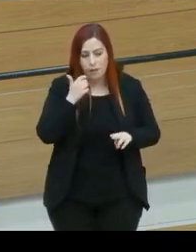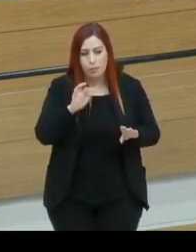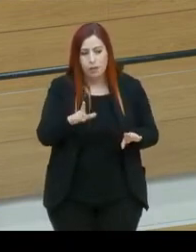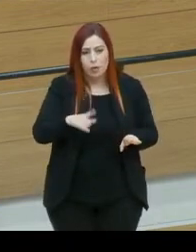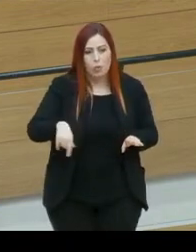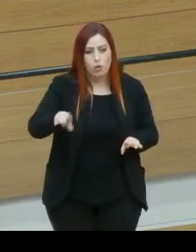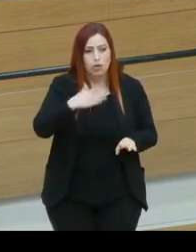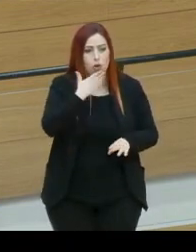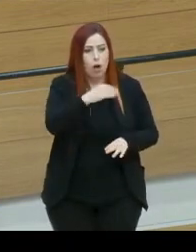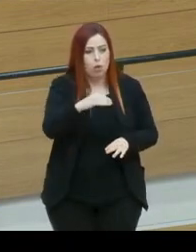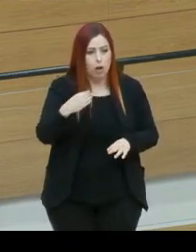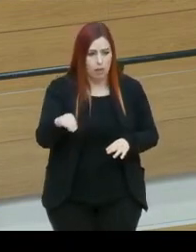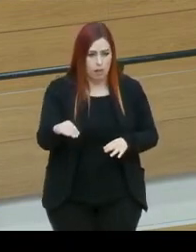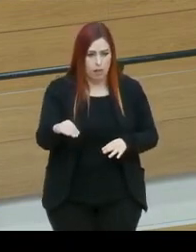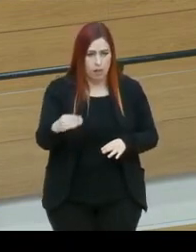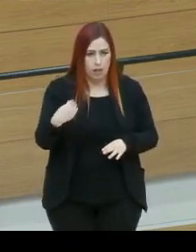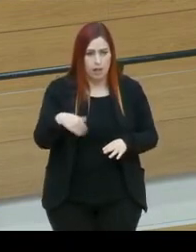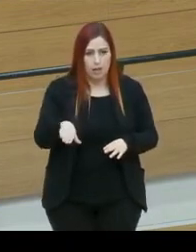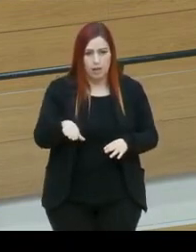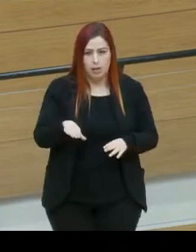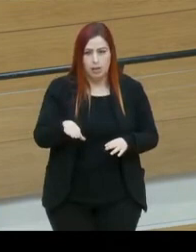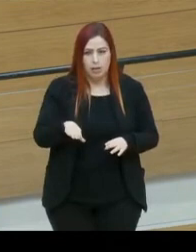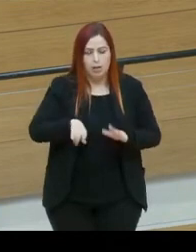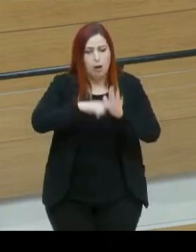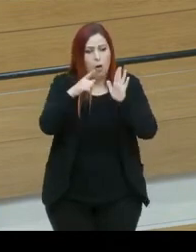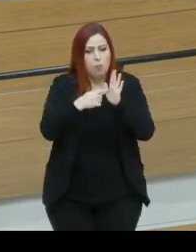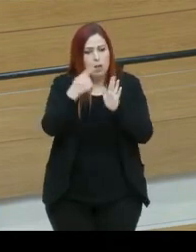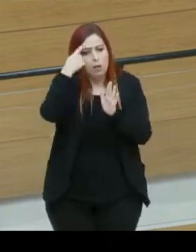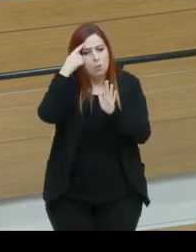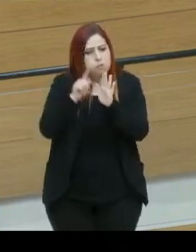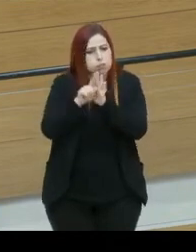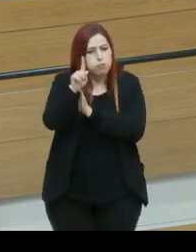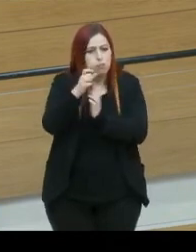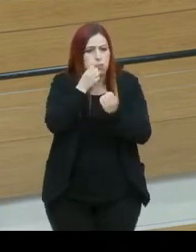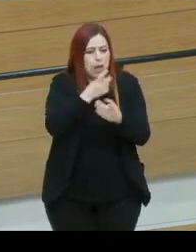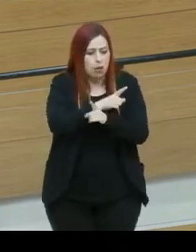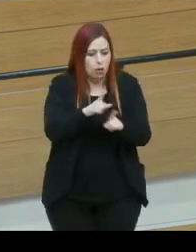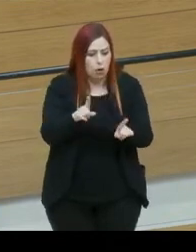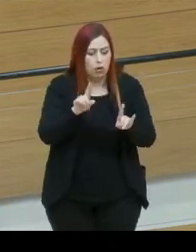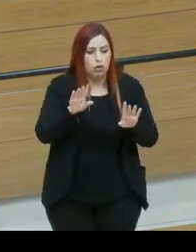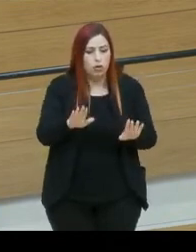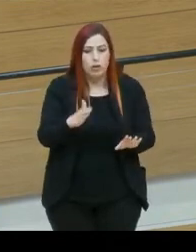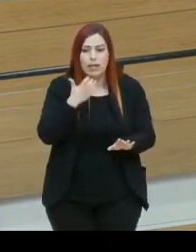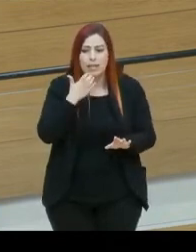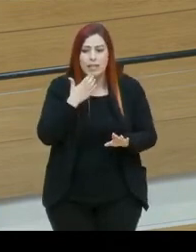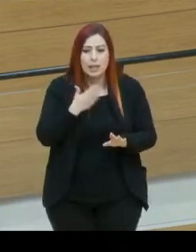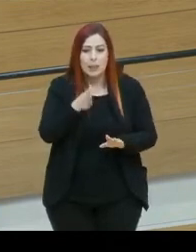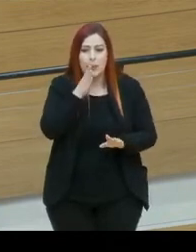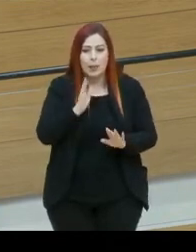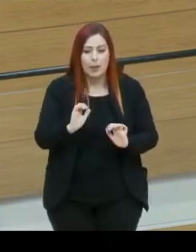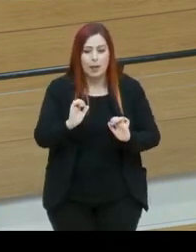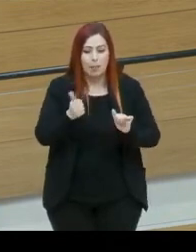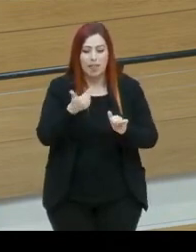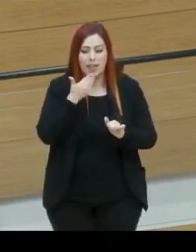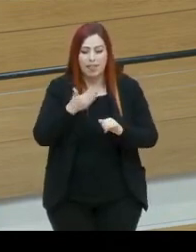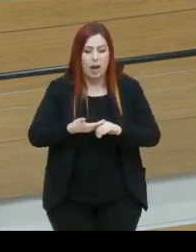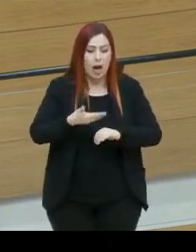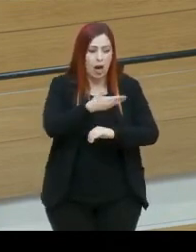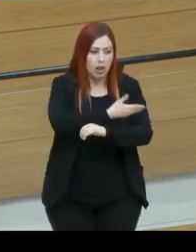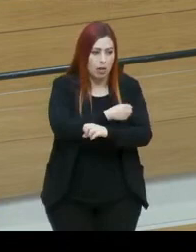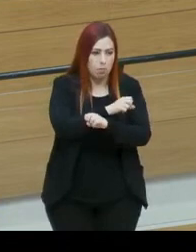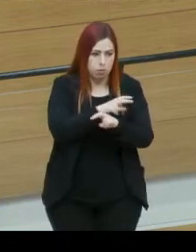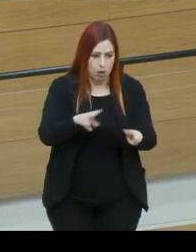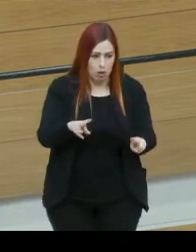vosotros los adolescentes todavía no se ha completado el desarrollo. Entonces, cuanto antes empieces a beber, más peligroso es. Aunque sea menos cantidad, pero